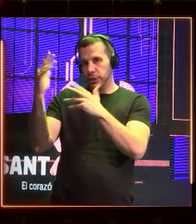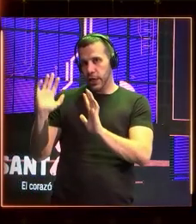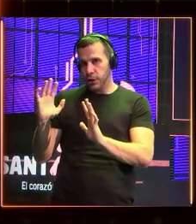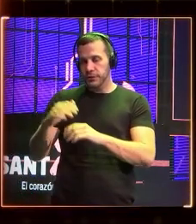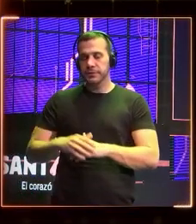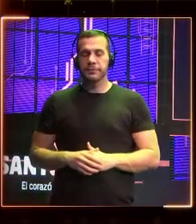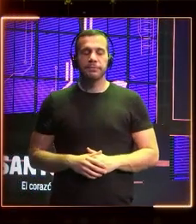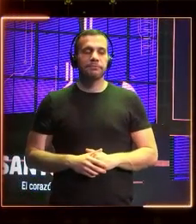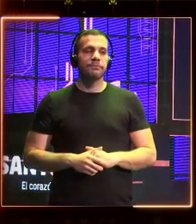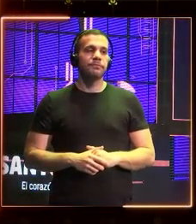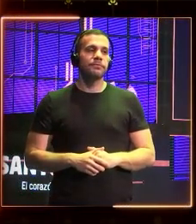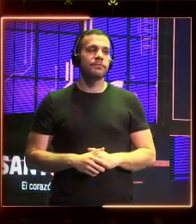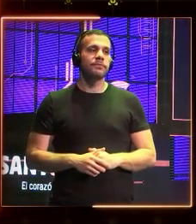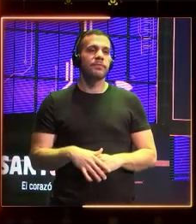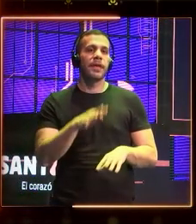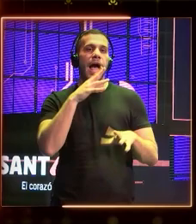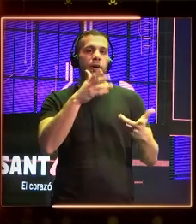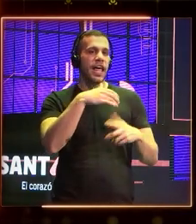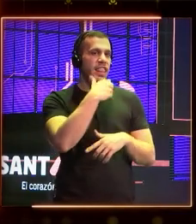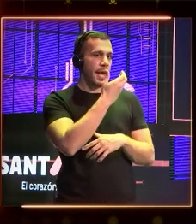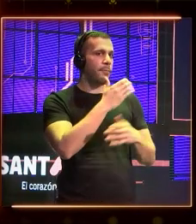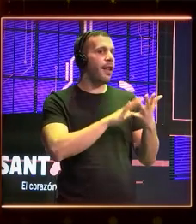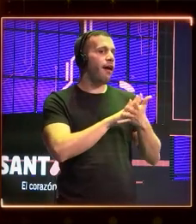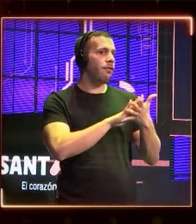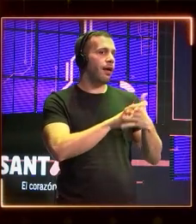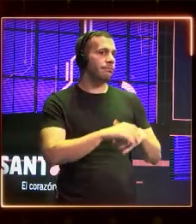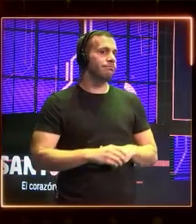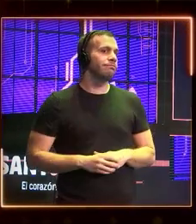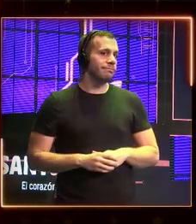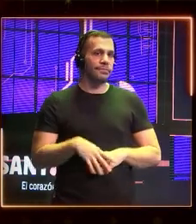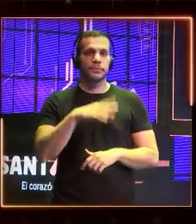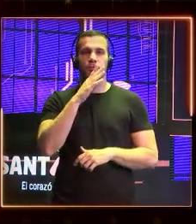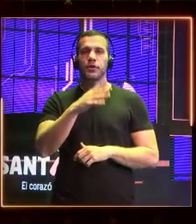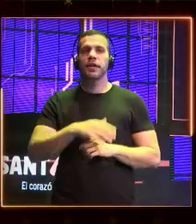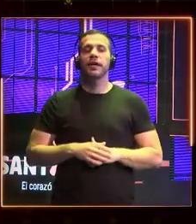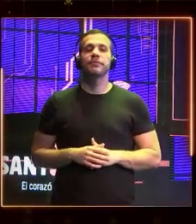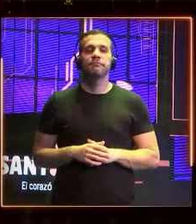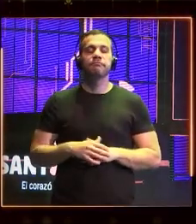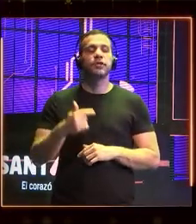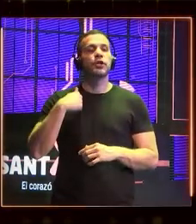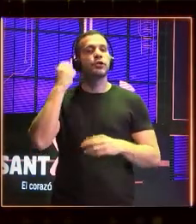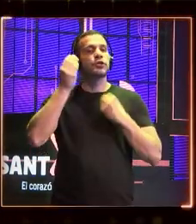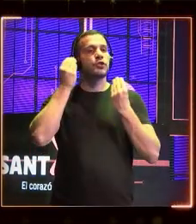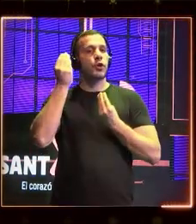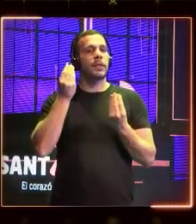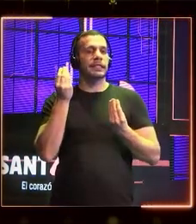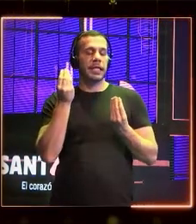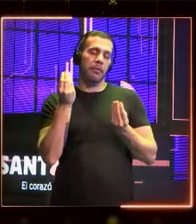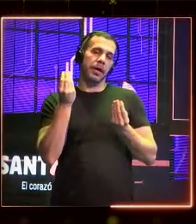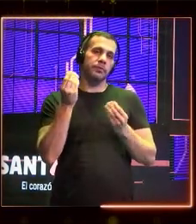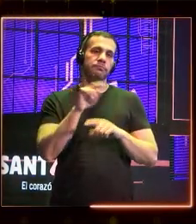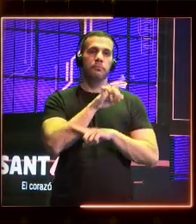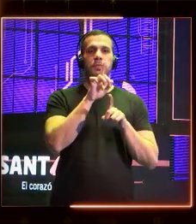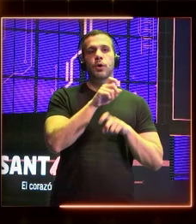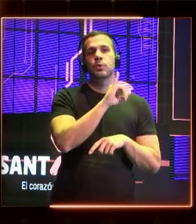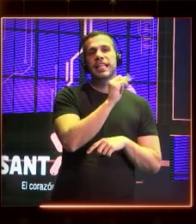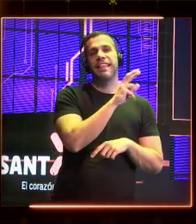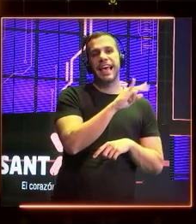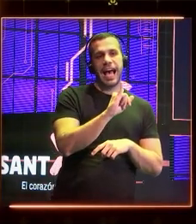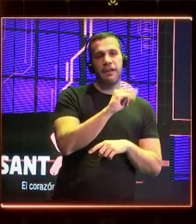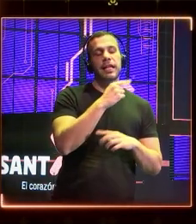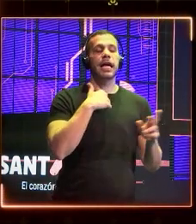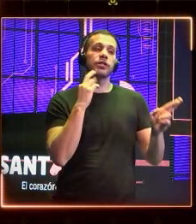tip vamos a hablar de Apple porque yo pensaba que la respuesta la pregunta que que había hecho Javi era